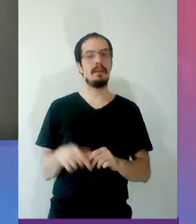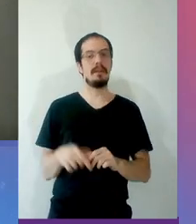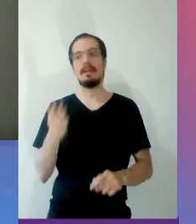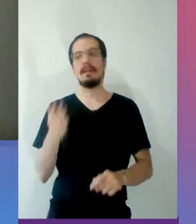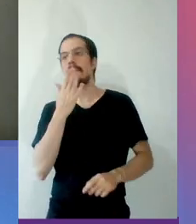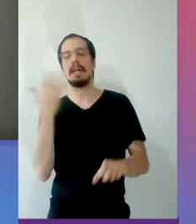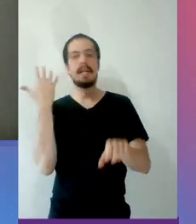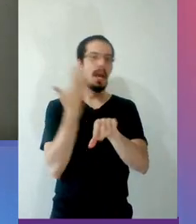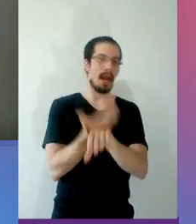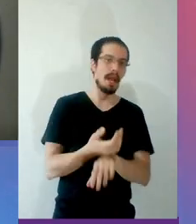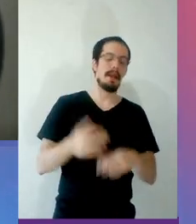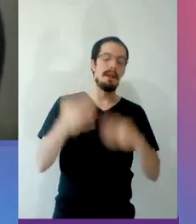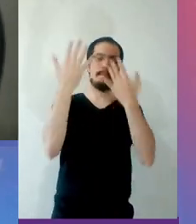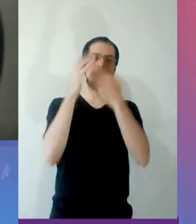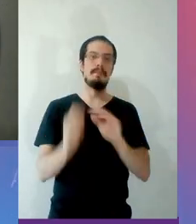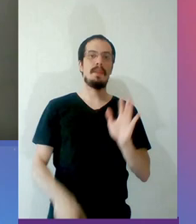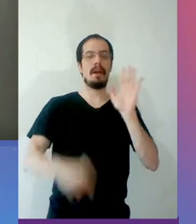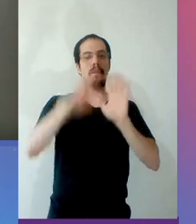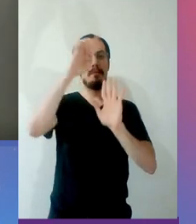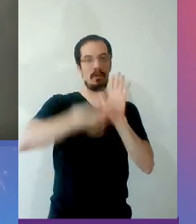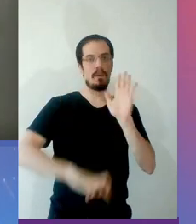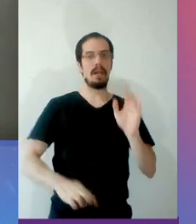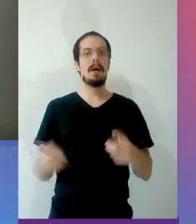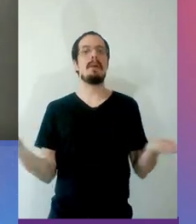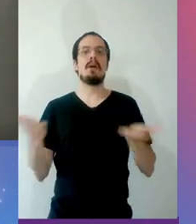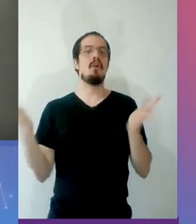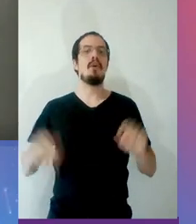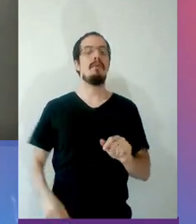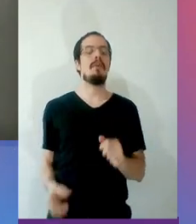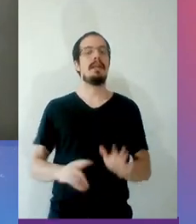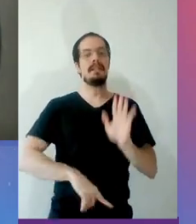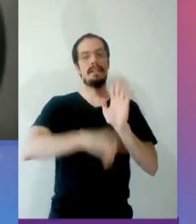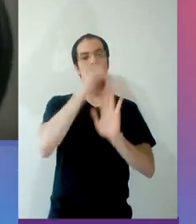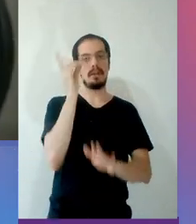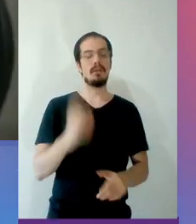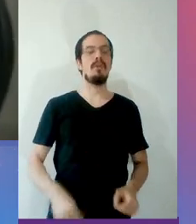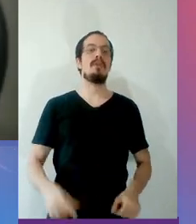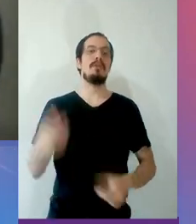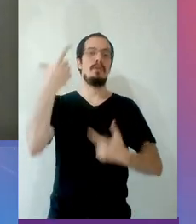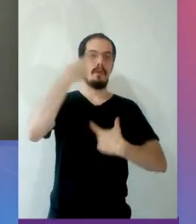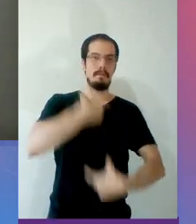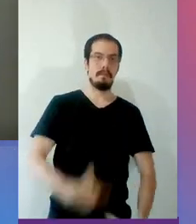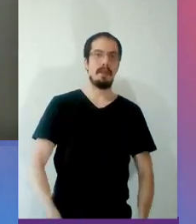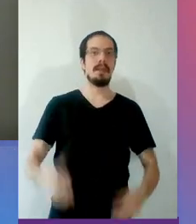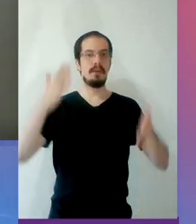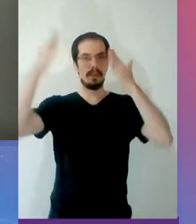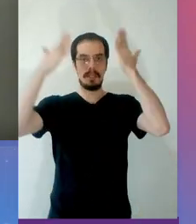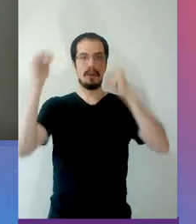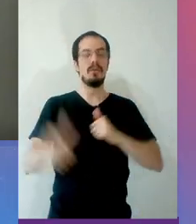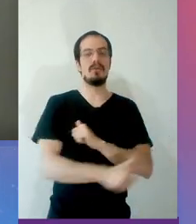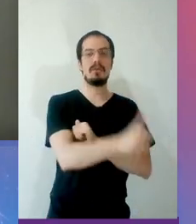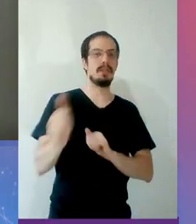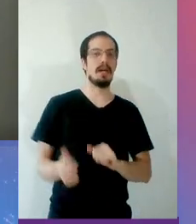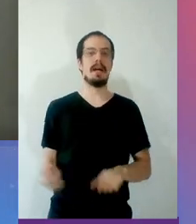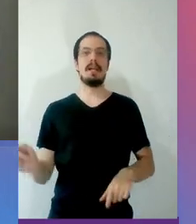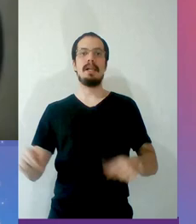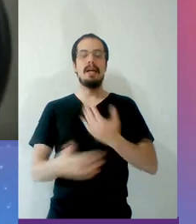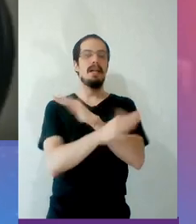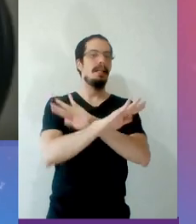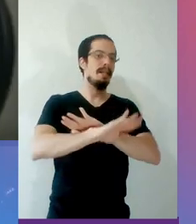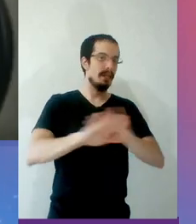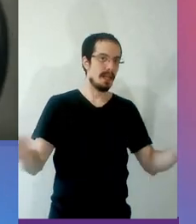al desarrollo biopsicosocial, ¿no es cierto? Acompañamiento, nadie es perfecto, acompañamiento a la familia.